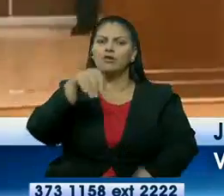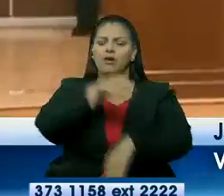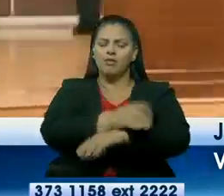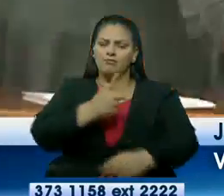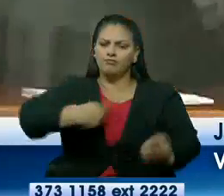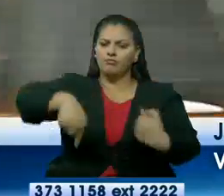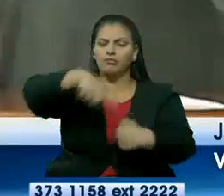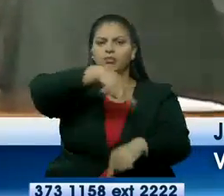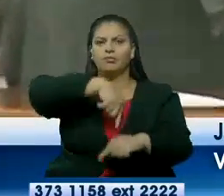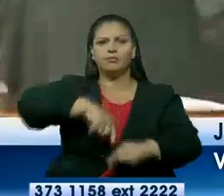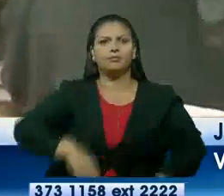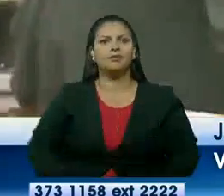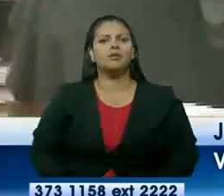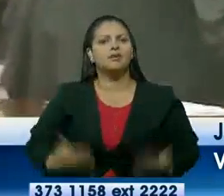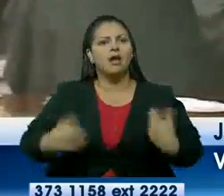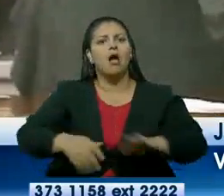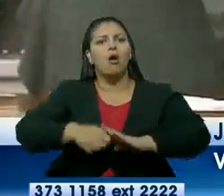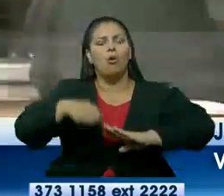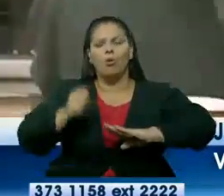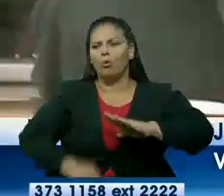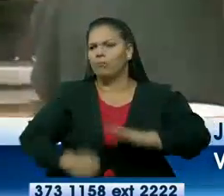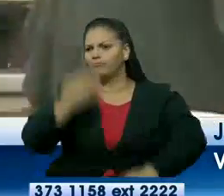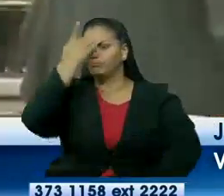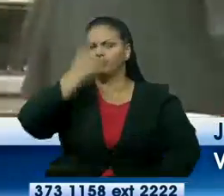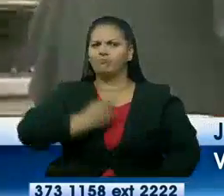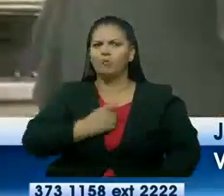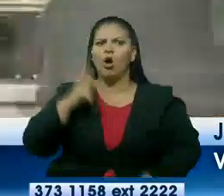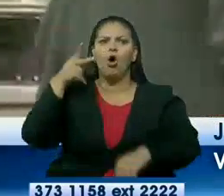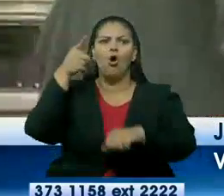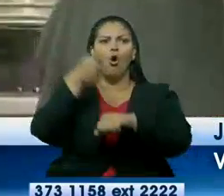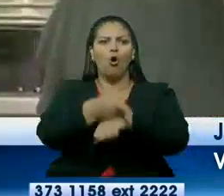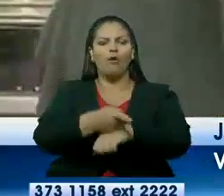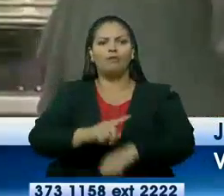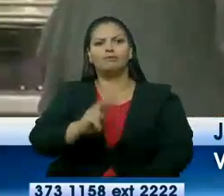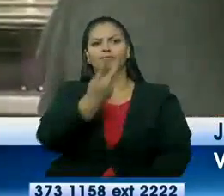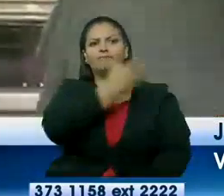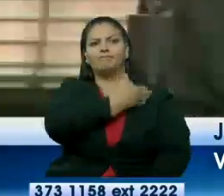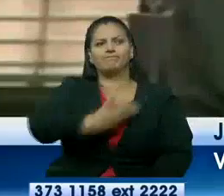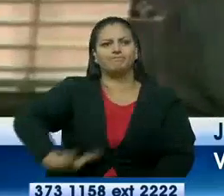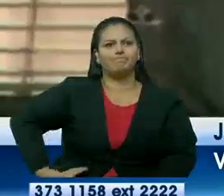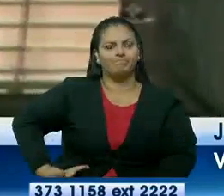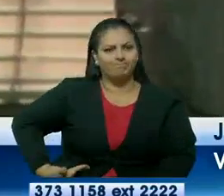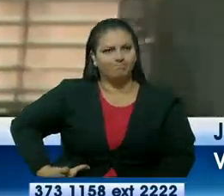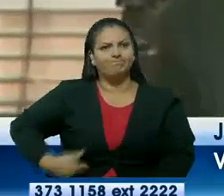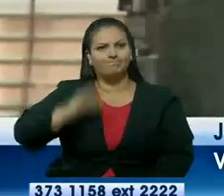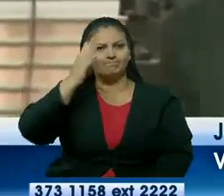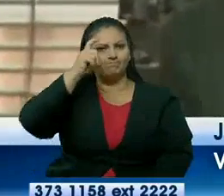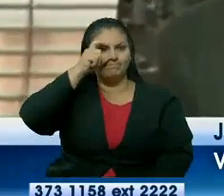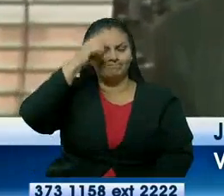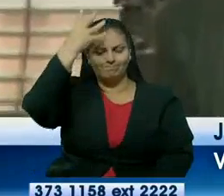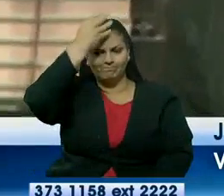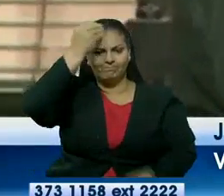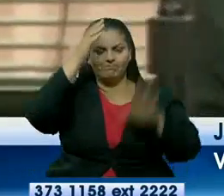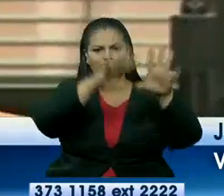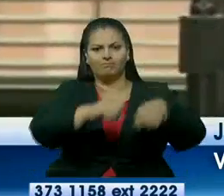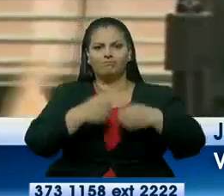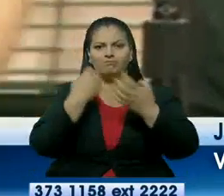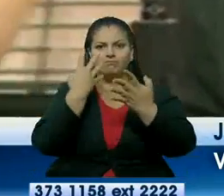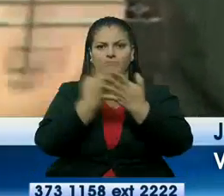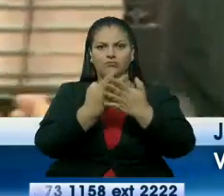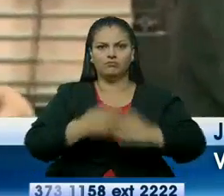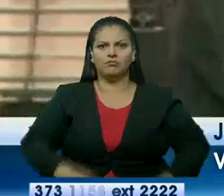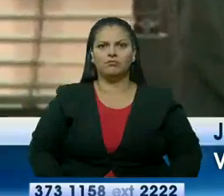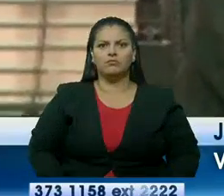fiscal y dictó orden de prisión en contra del vicepresidente de la República, involucrado en el caso Odebrecht. La reacción del fiscal fue